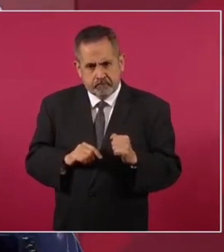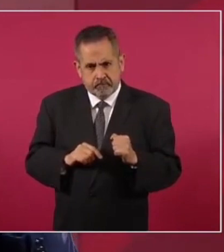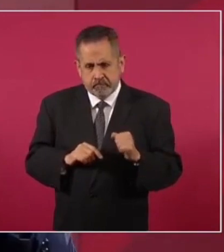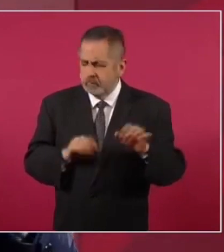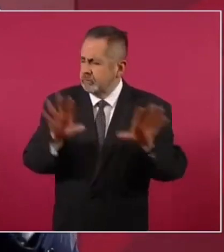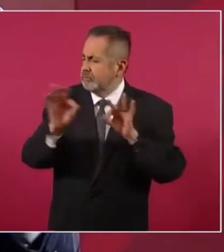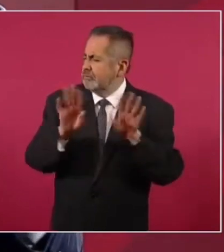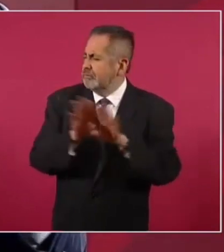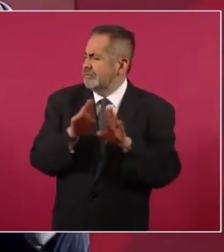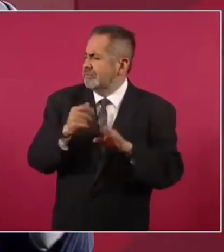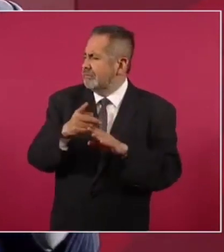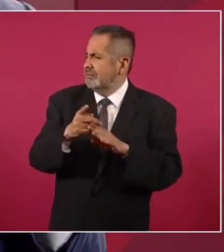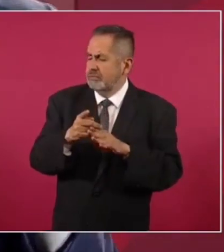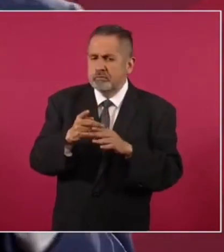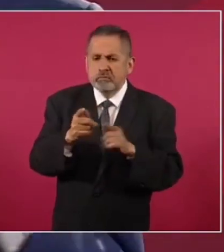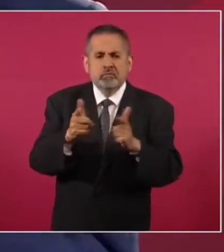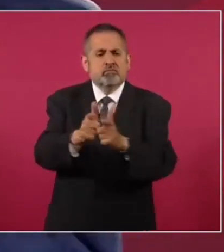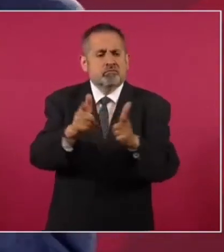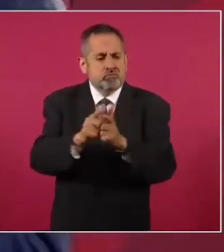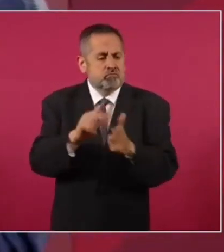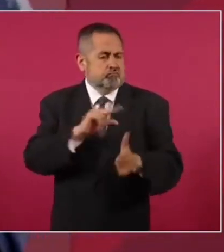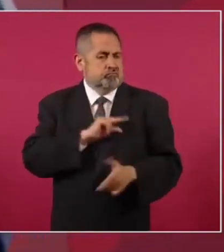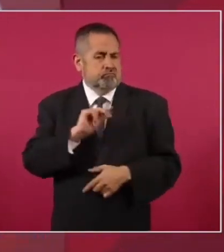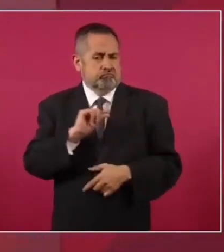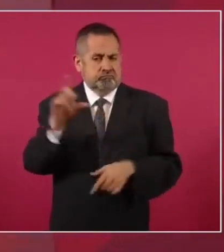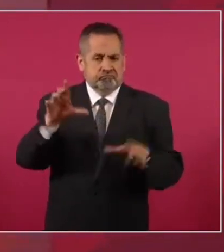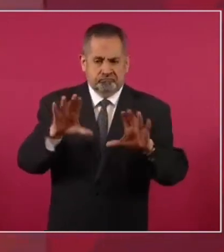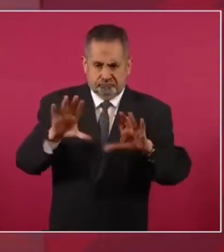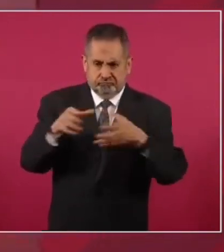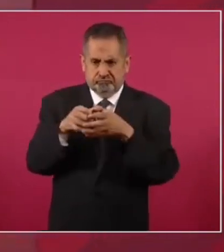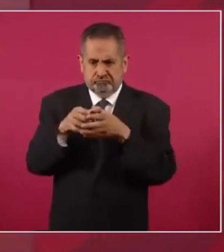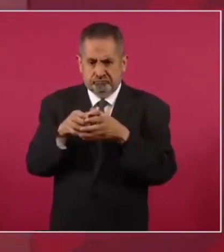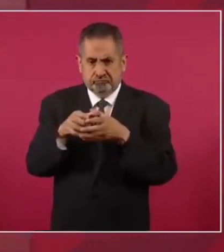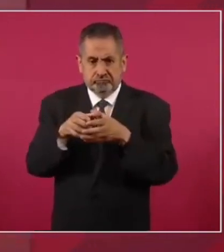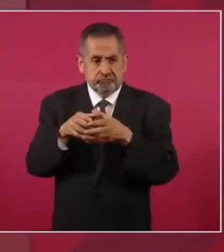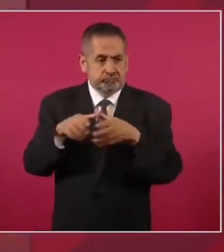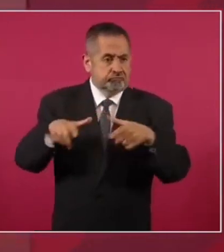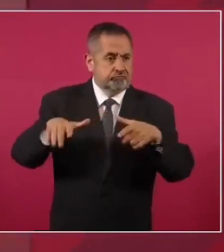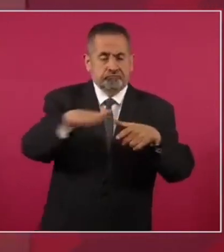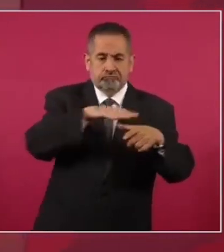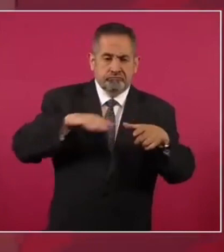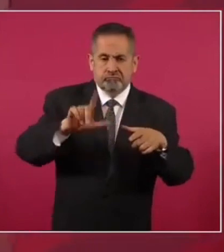fuerzas especiales, un mando especial de la Laguna,